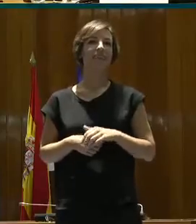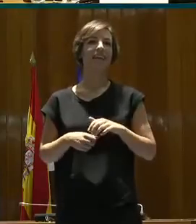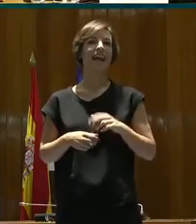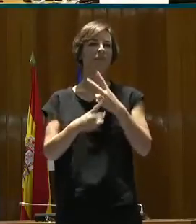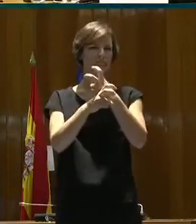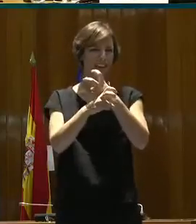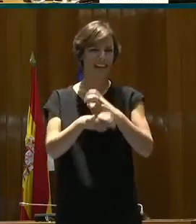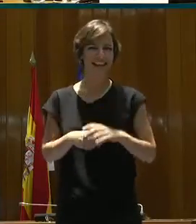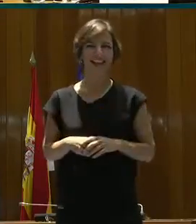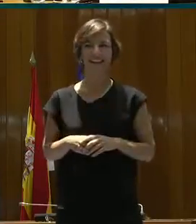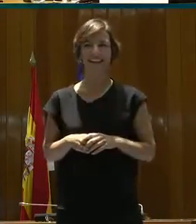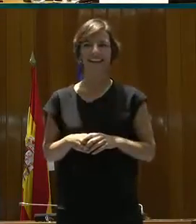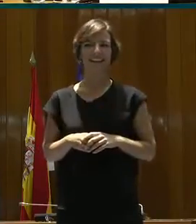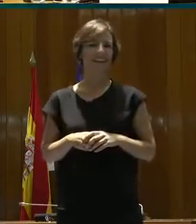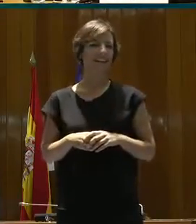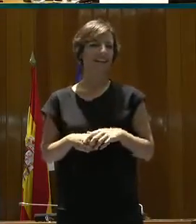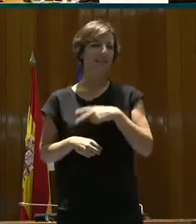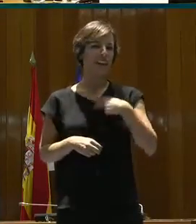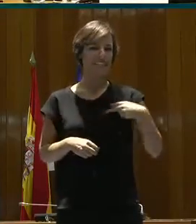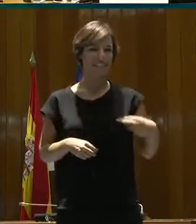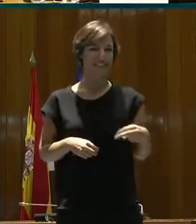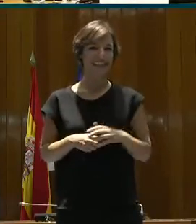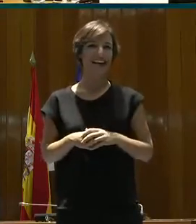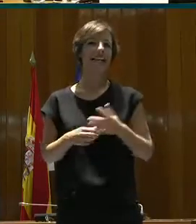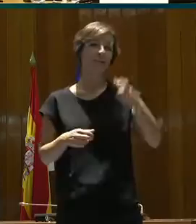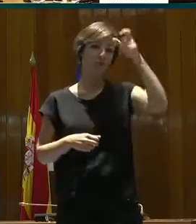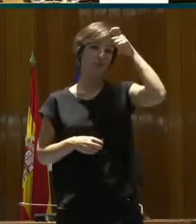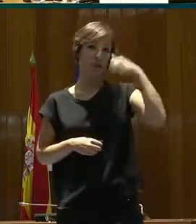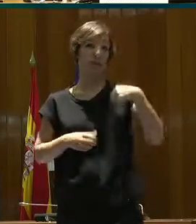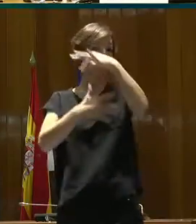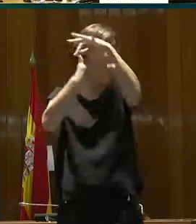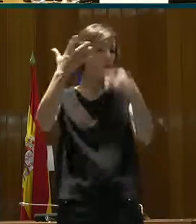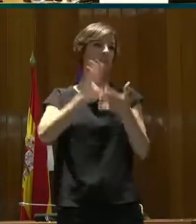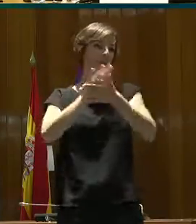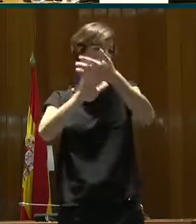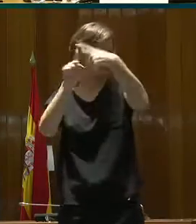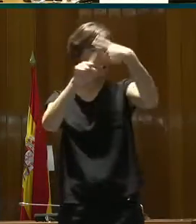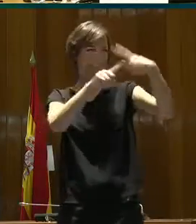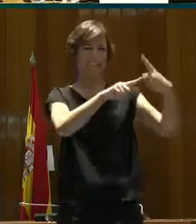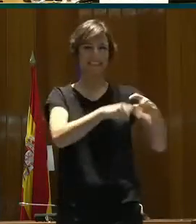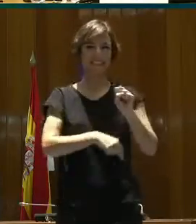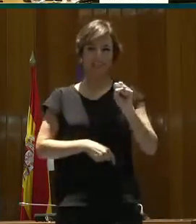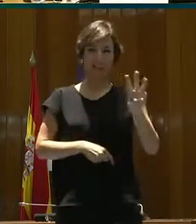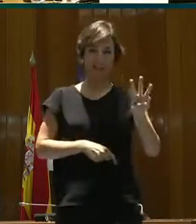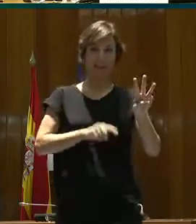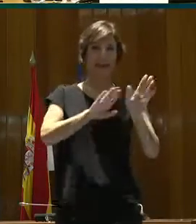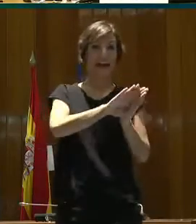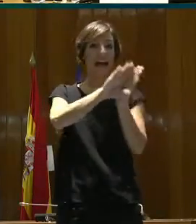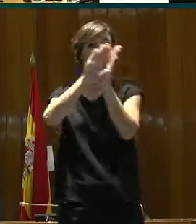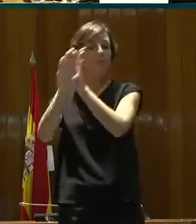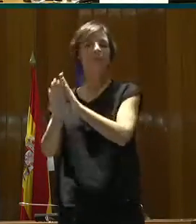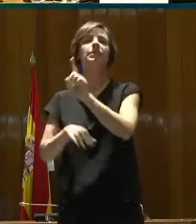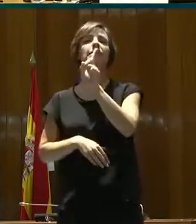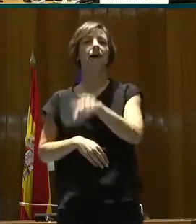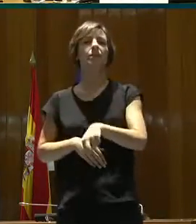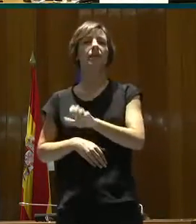austríaca, danesa y turca. Y aparte de esos 13 países, contamos también con